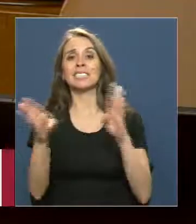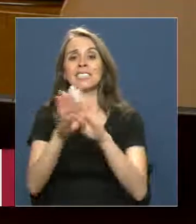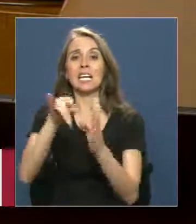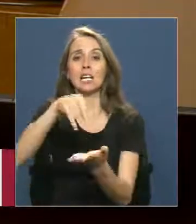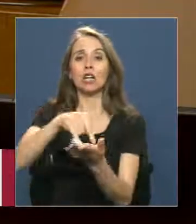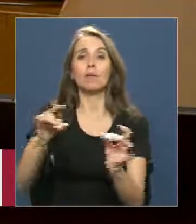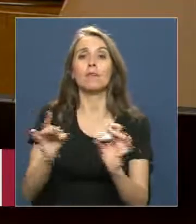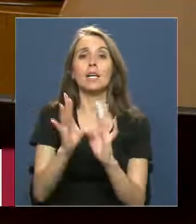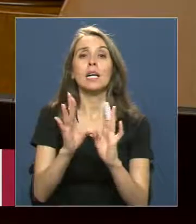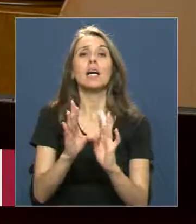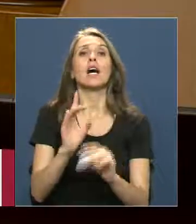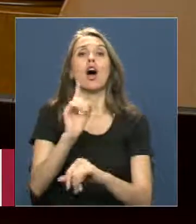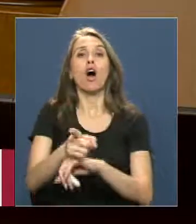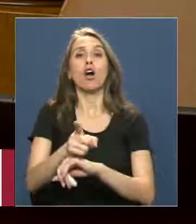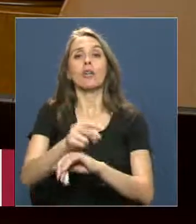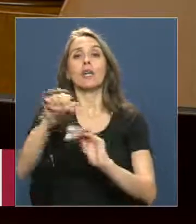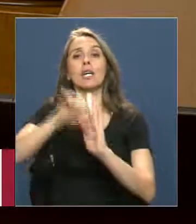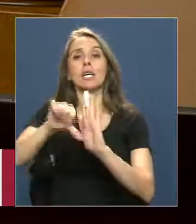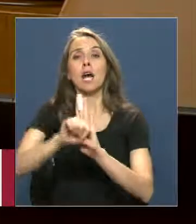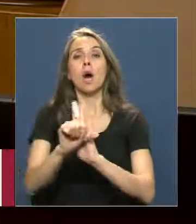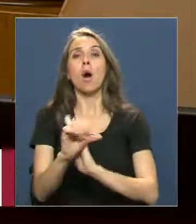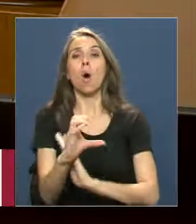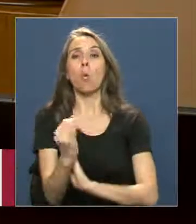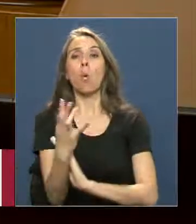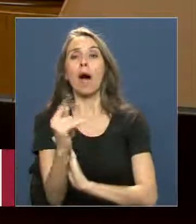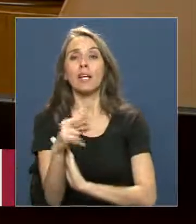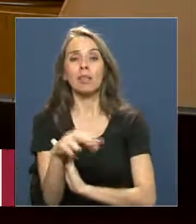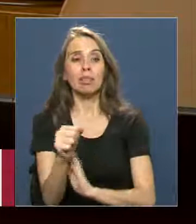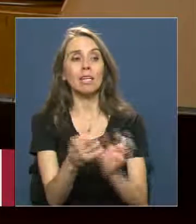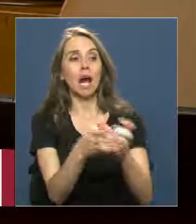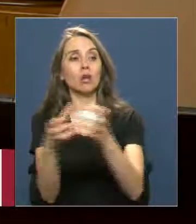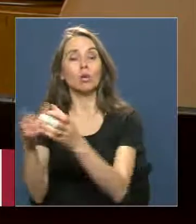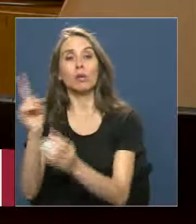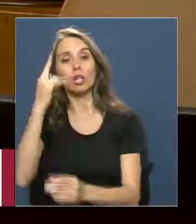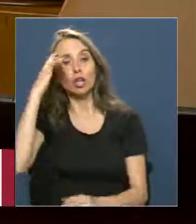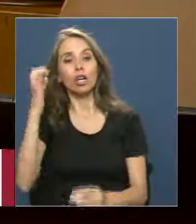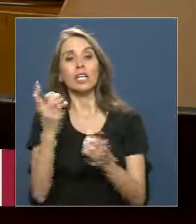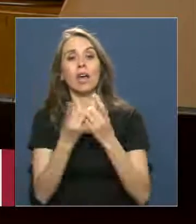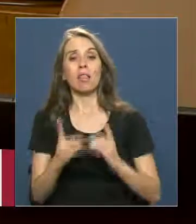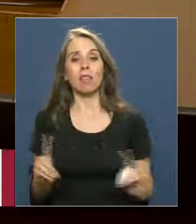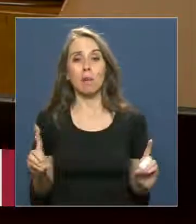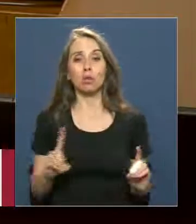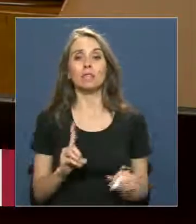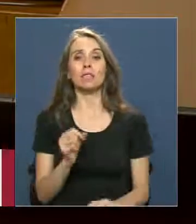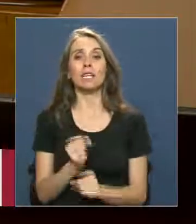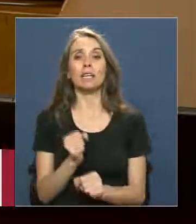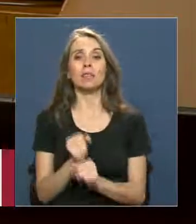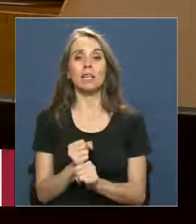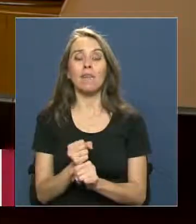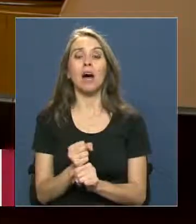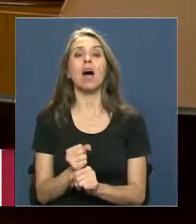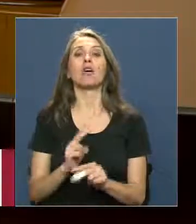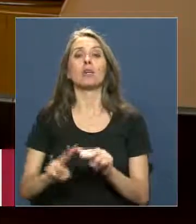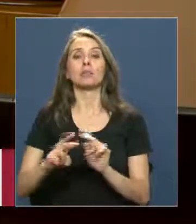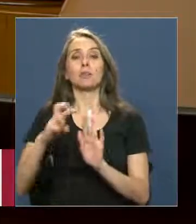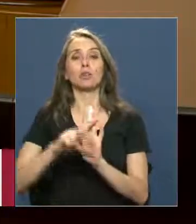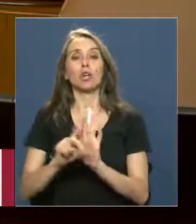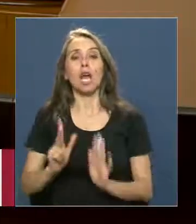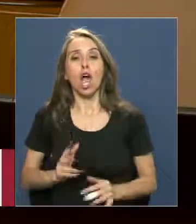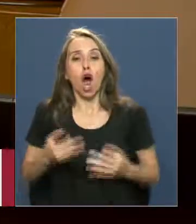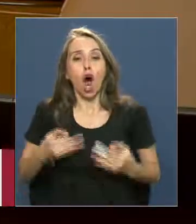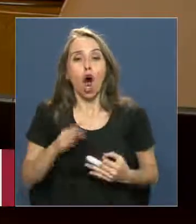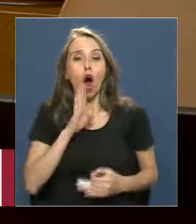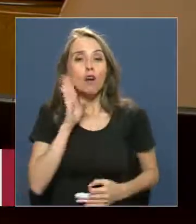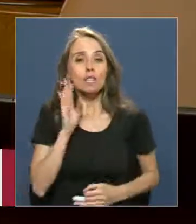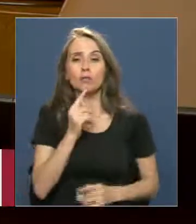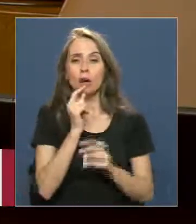eventual cuarentena preventiva va en beneficio directo a los sectores radicales que no creen en la democracia ni en el trabajo legislativo honesto. Y así una serie